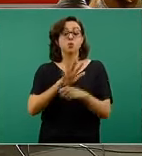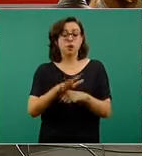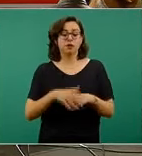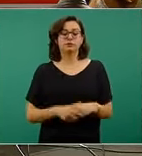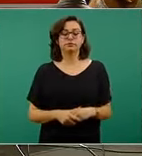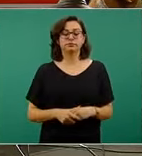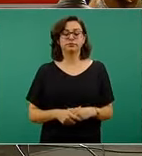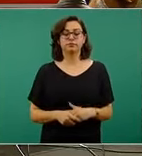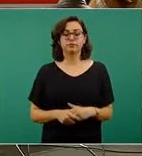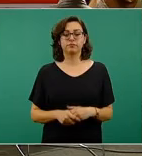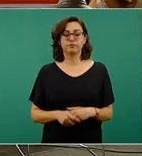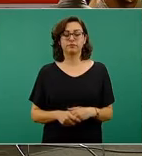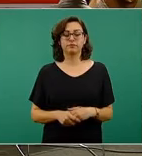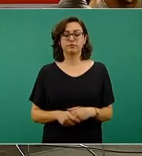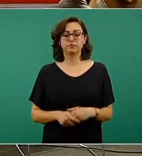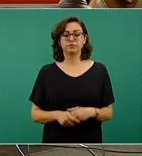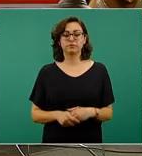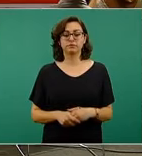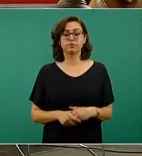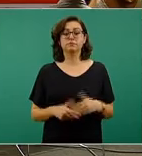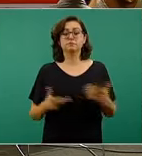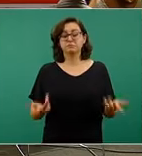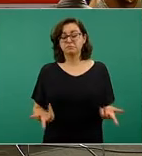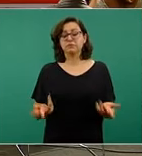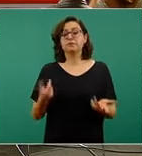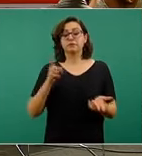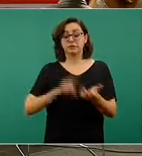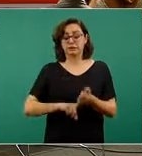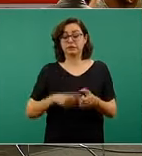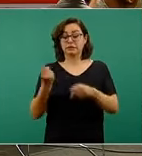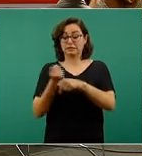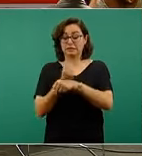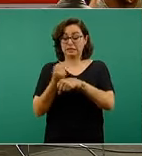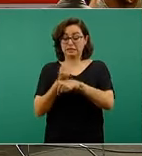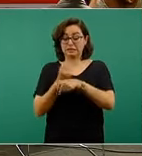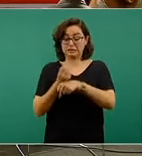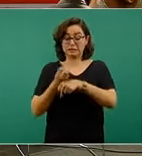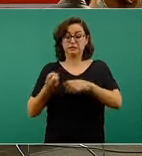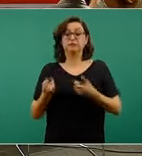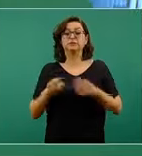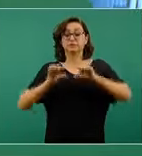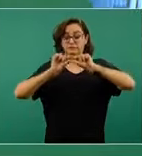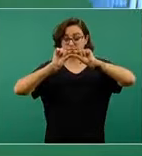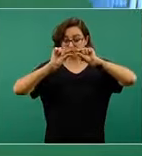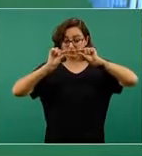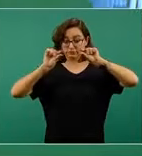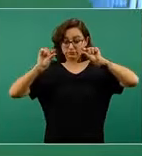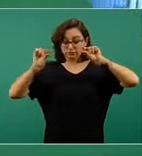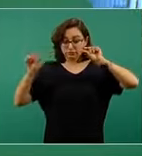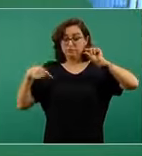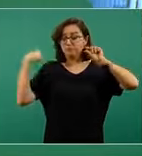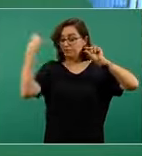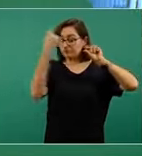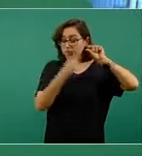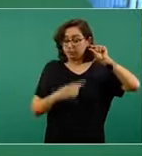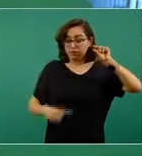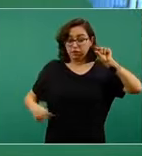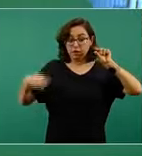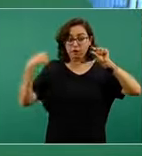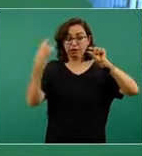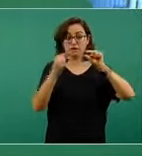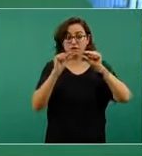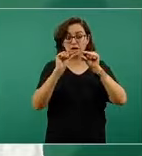diré primero técnicamente, la permeabilidad de los vasos sanguíneos. Esto quiere decir que arterias y venas, desde las más gruesas, pero